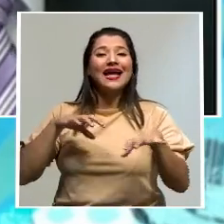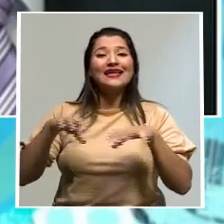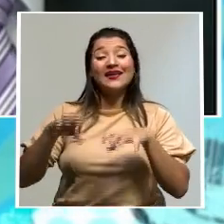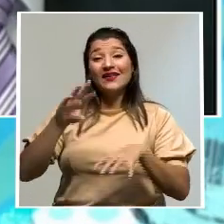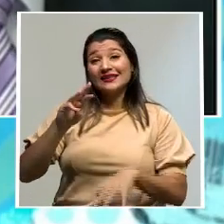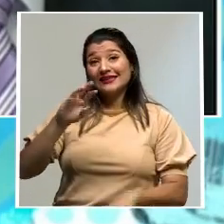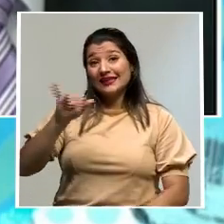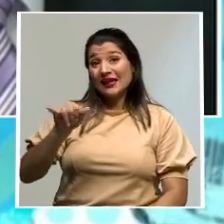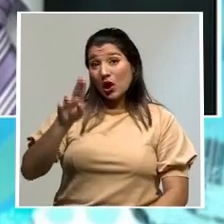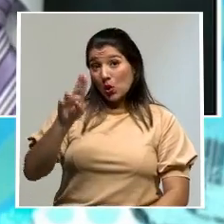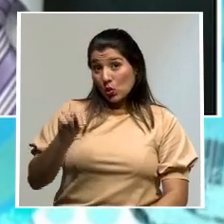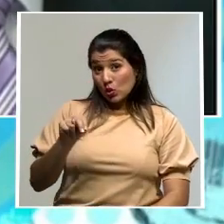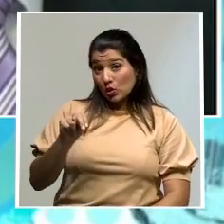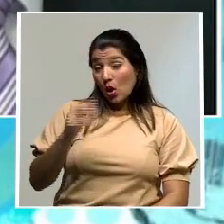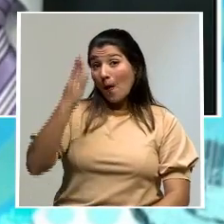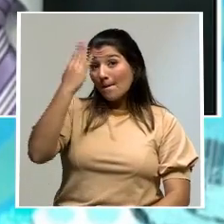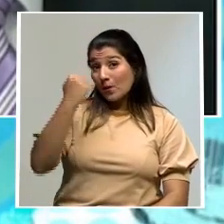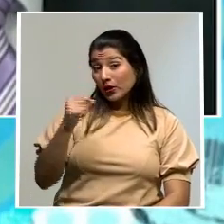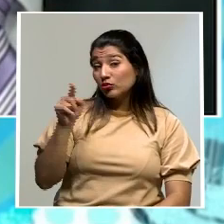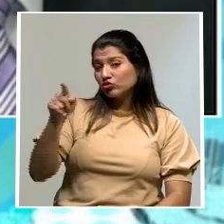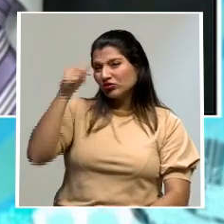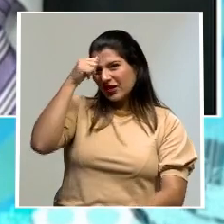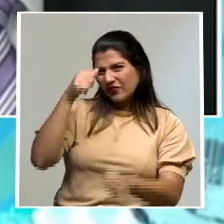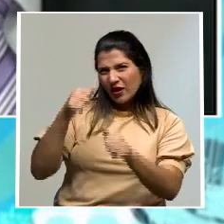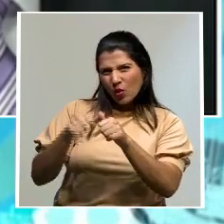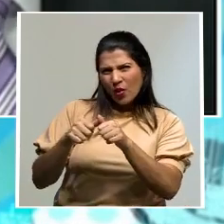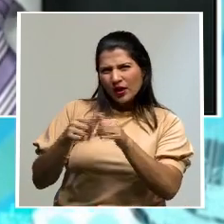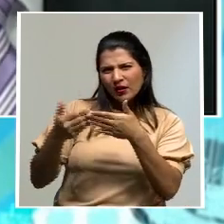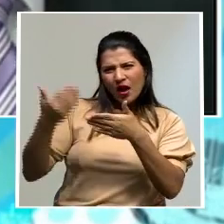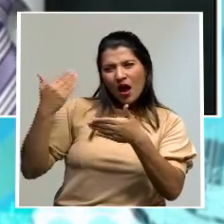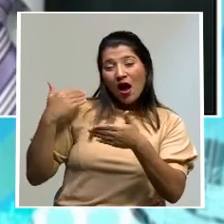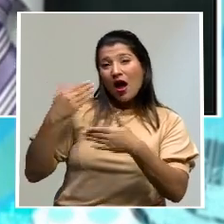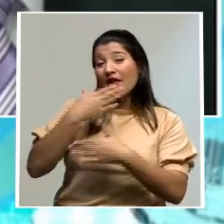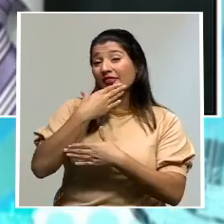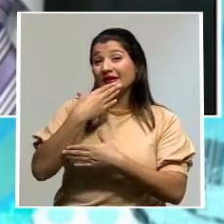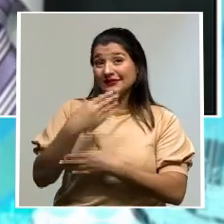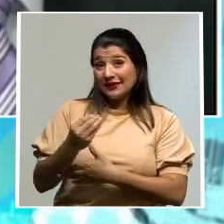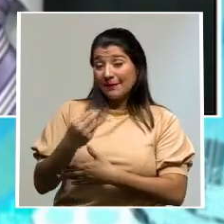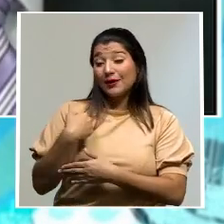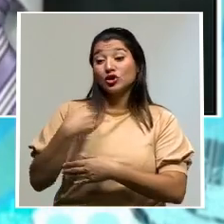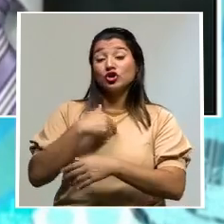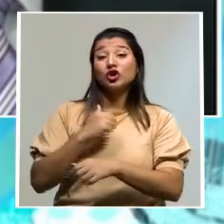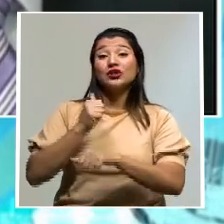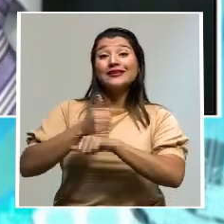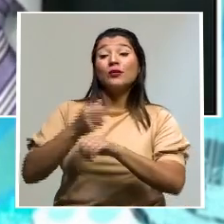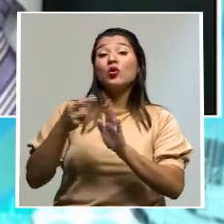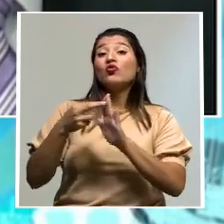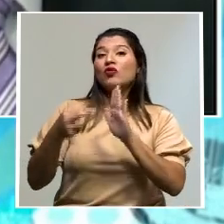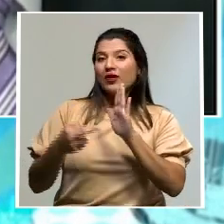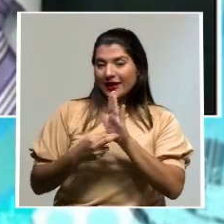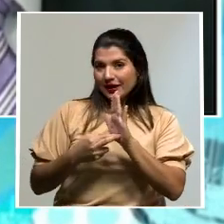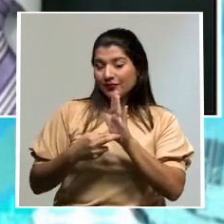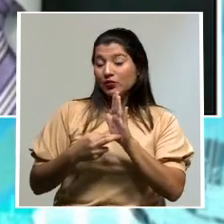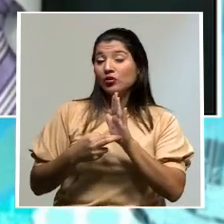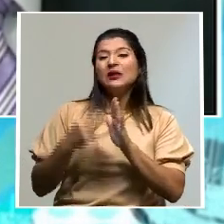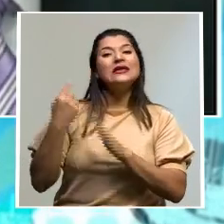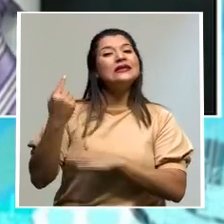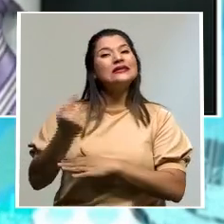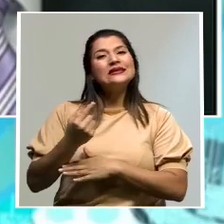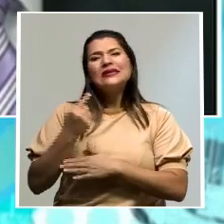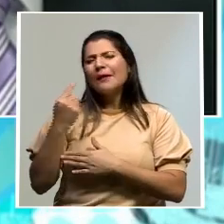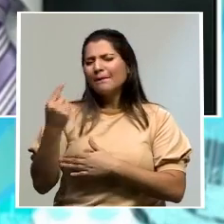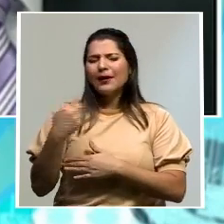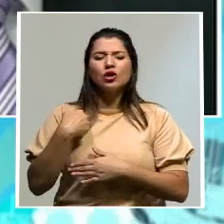puesto que recordarás que allá en diciembre, cuando se establecen las reglas, que siempre la Convención de Liberación había sido en